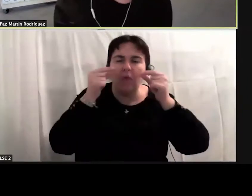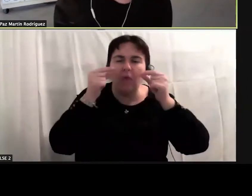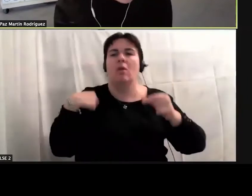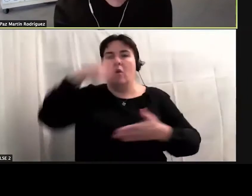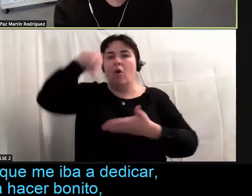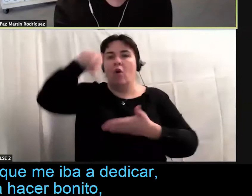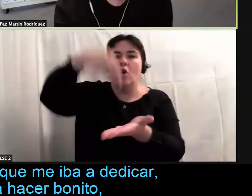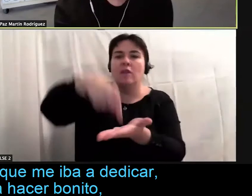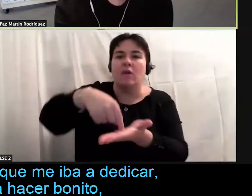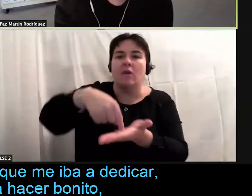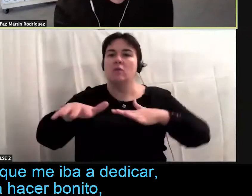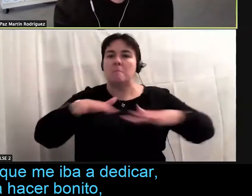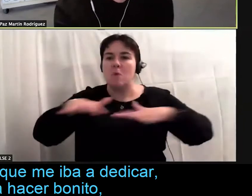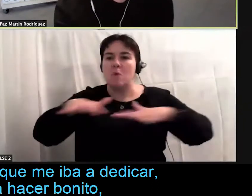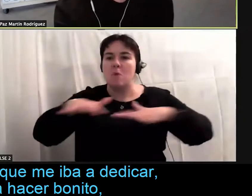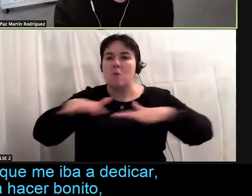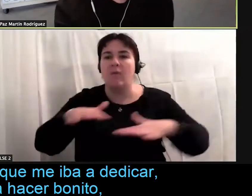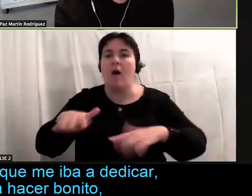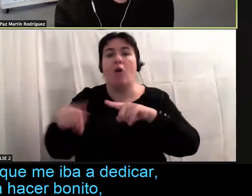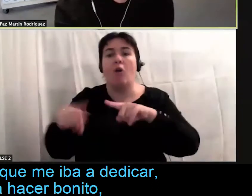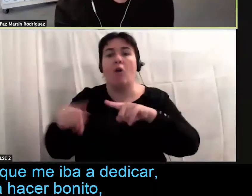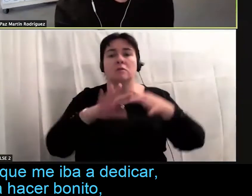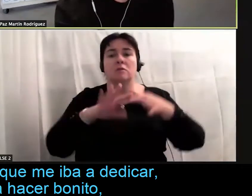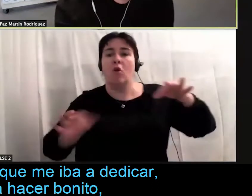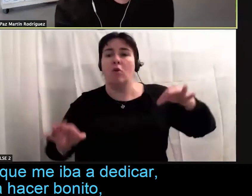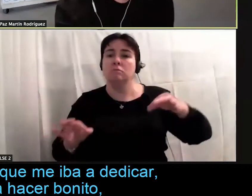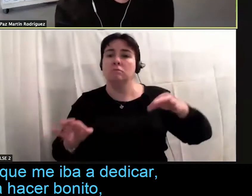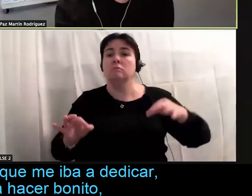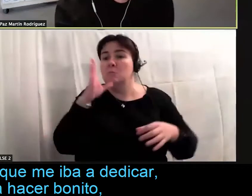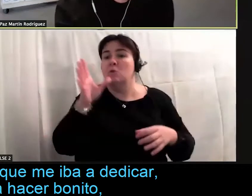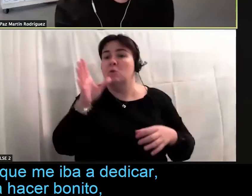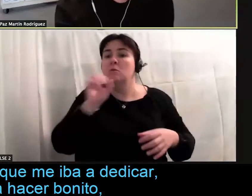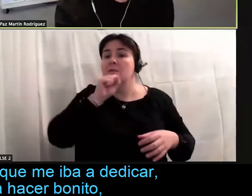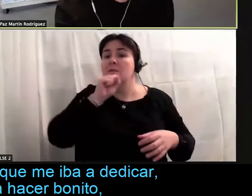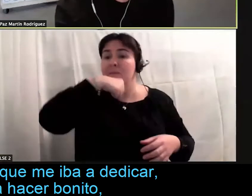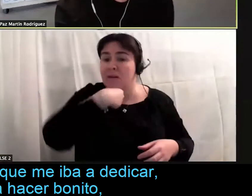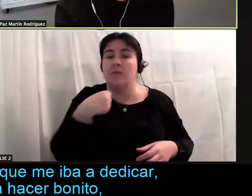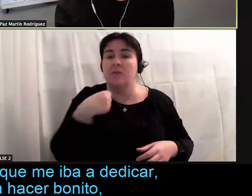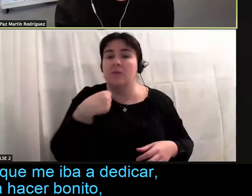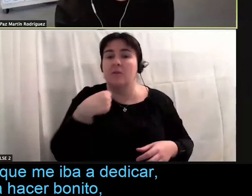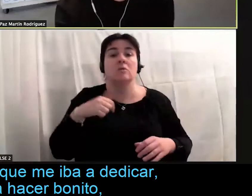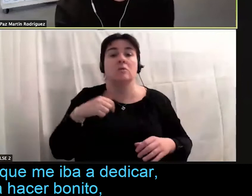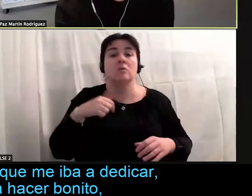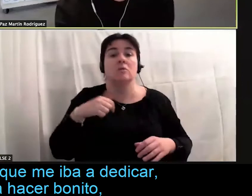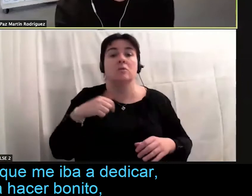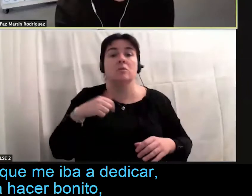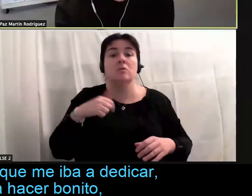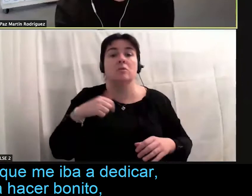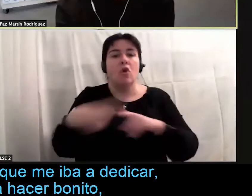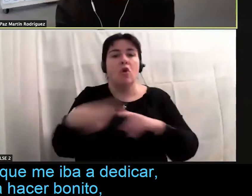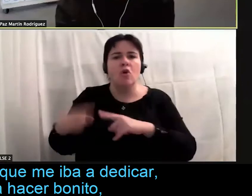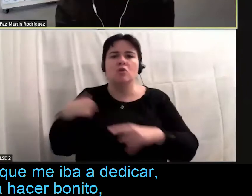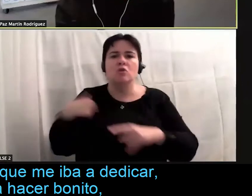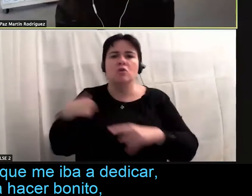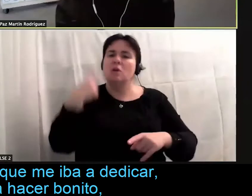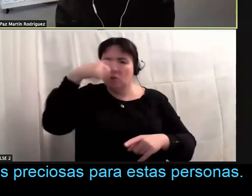envejecimiento. Entonces, en ese momento yo decidí, pues eso, que me iba a dedicar todo lo que yo sabía hacer bonito. Dije, bueno, si yo sé hacer un aeropuerto precioso y